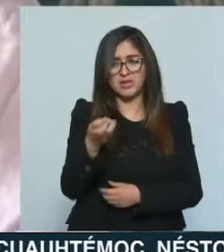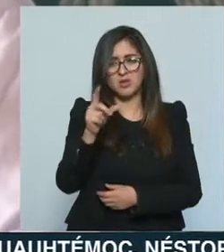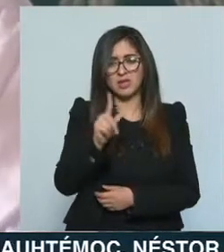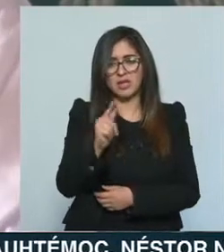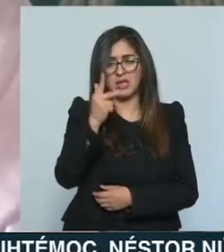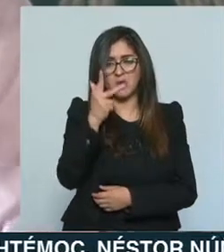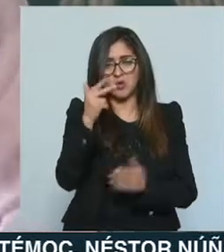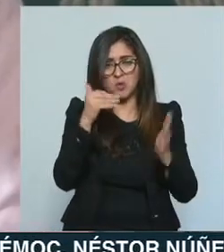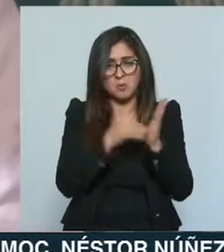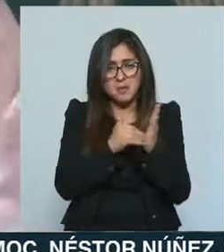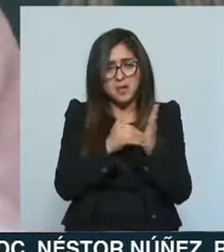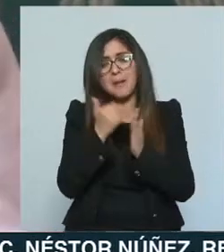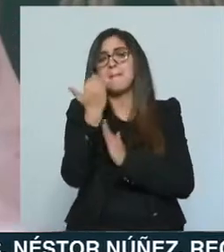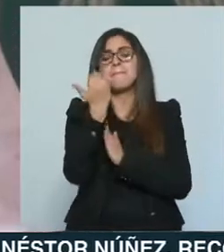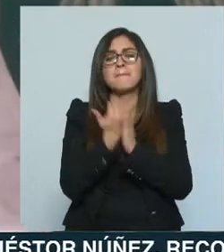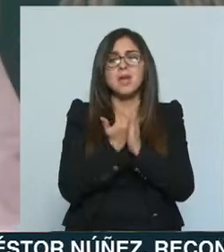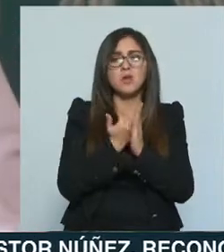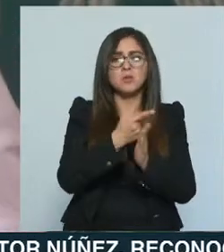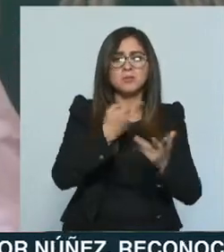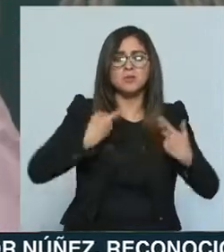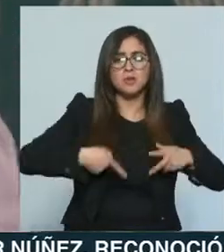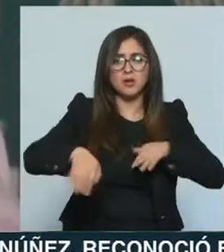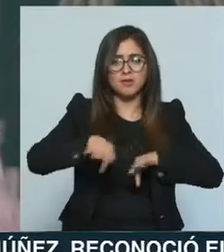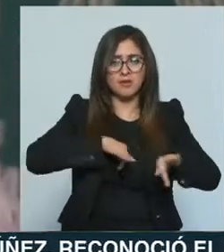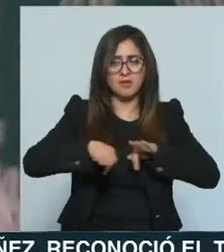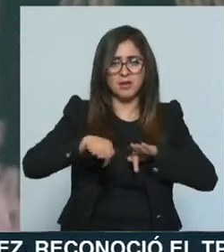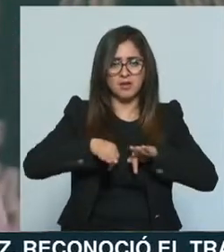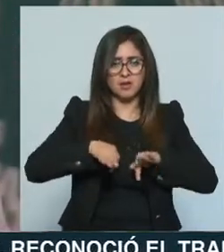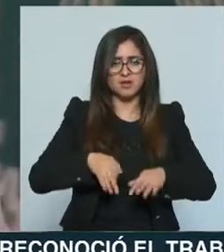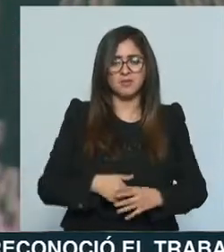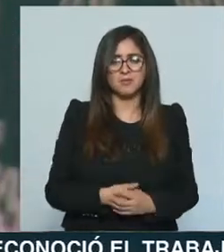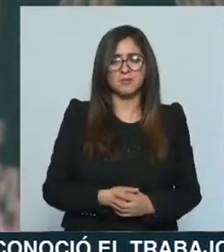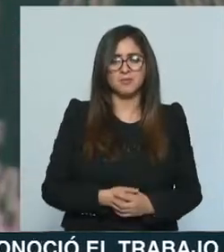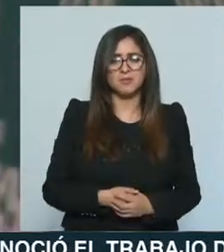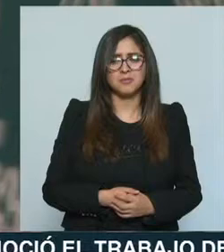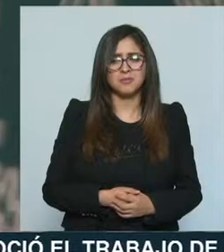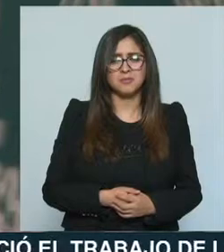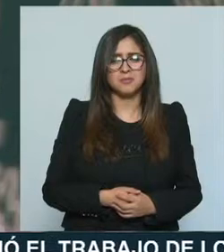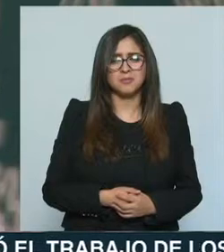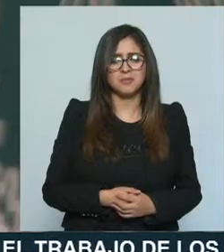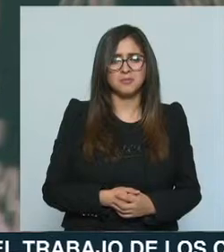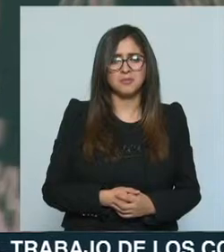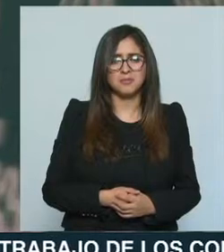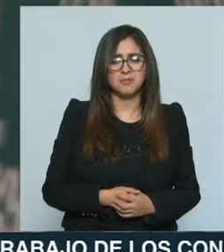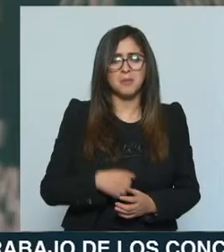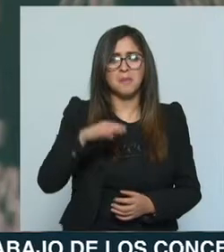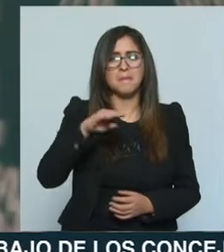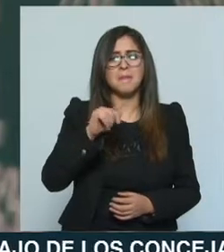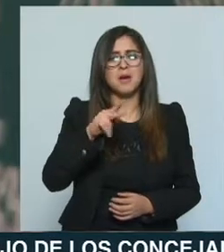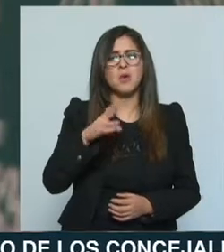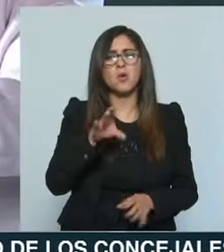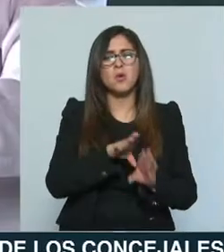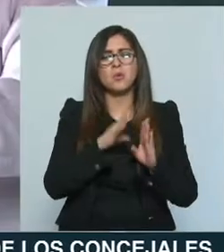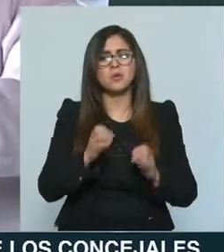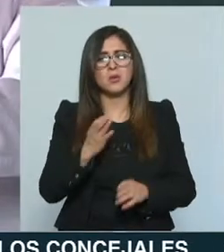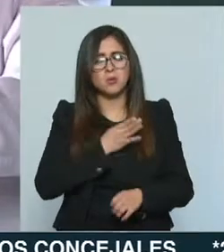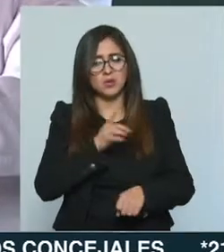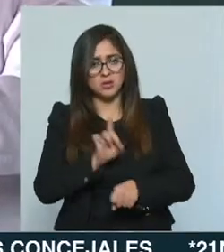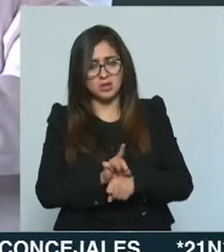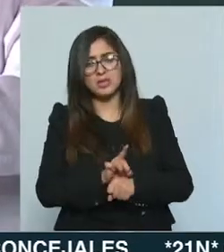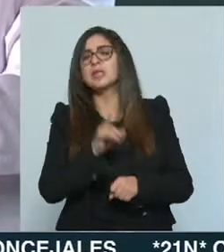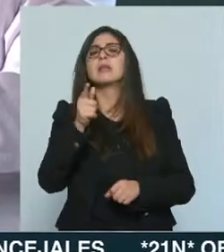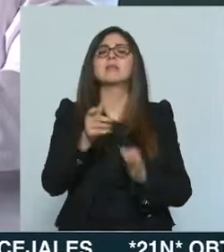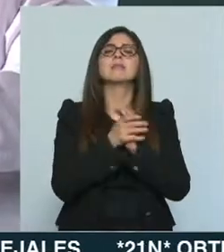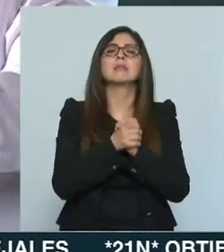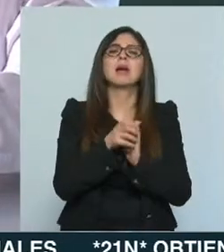378,000 menos trabajadores. Marco, ¿cómo en estás? Homicidios. Muy buenos días. Te saluda Alejandro Gallardo. Nos interesa también conocer